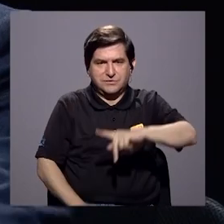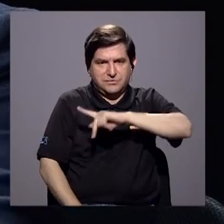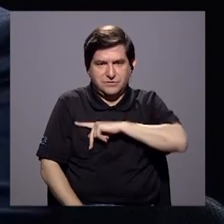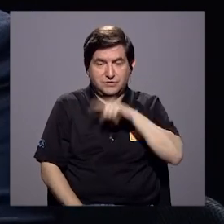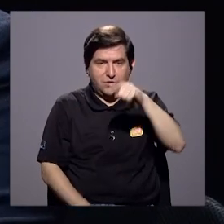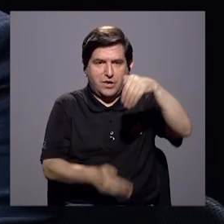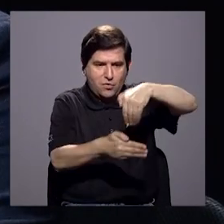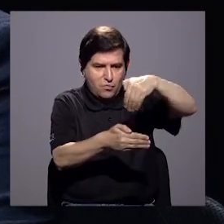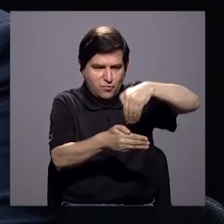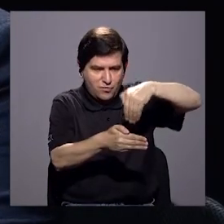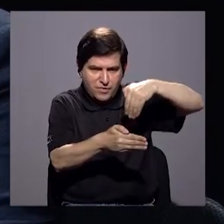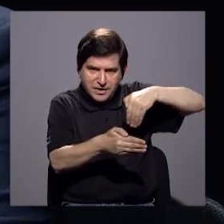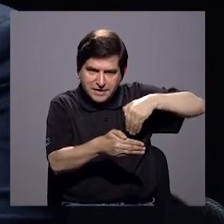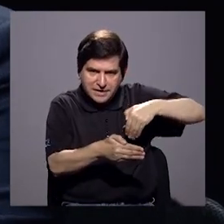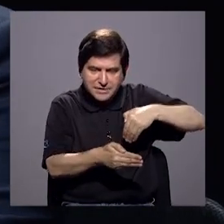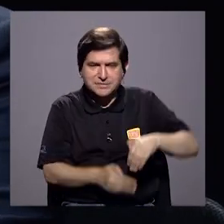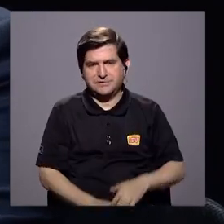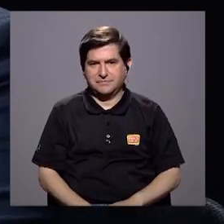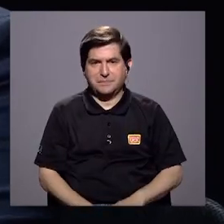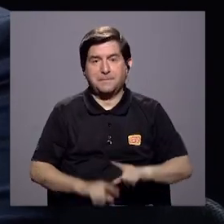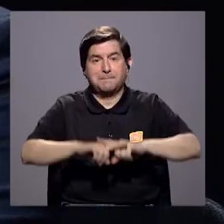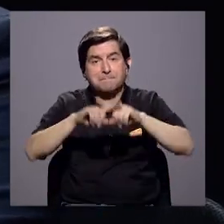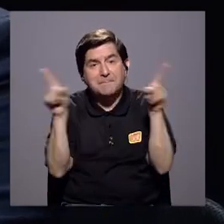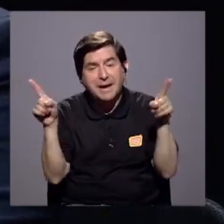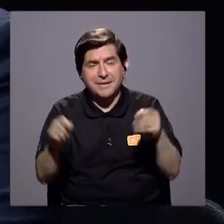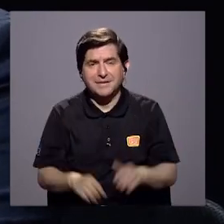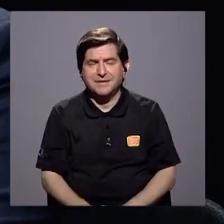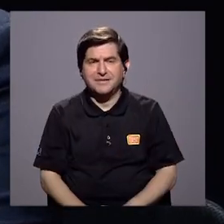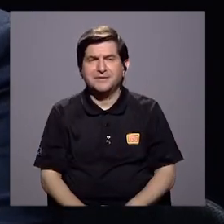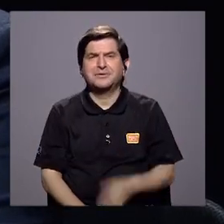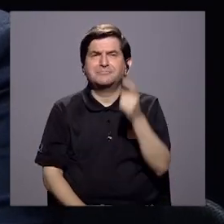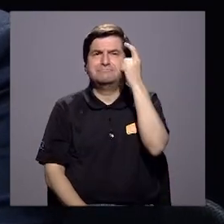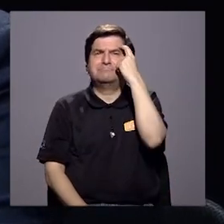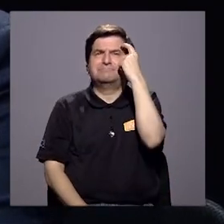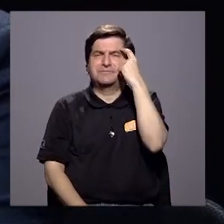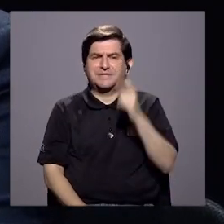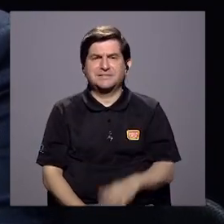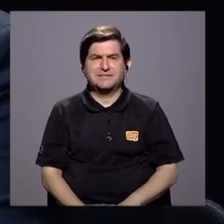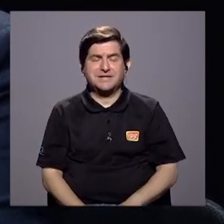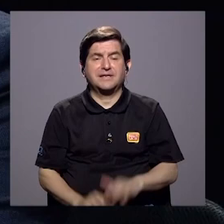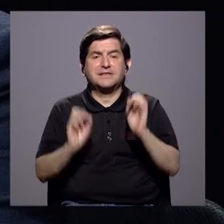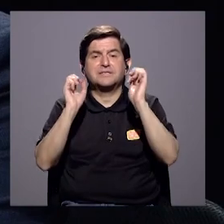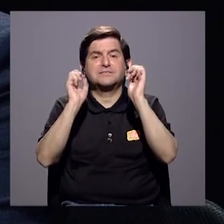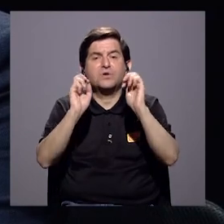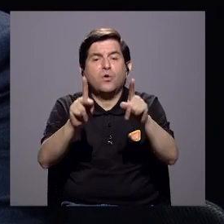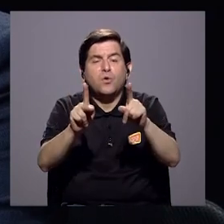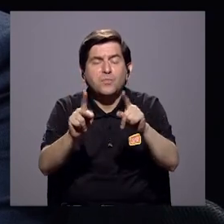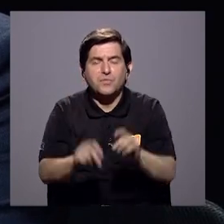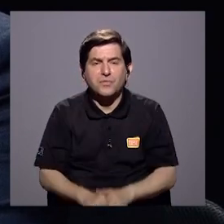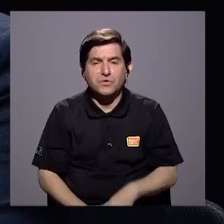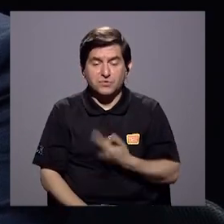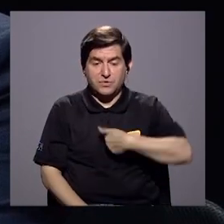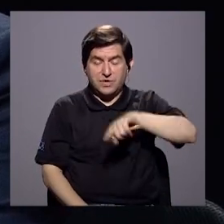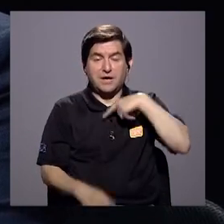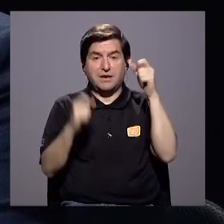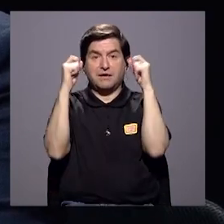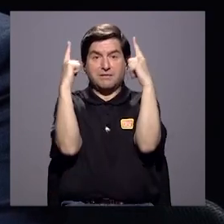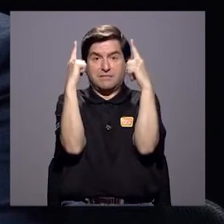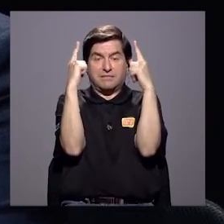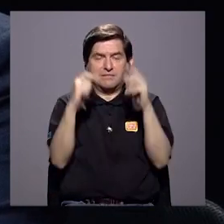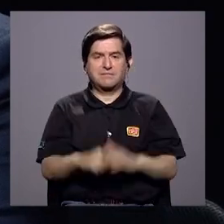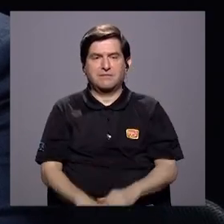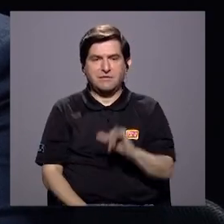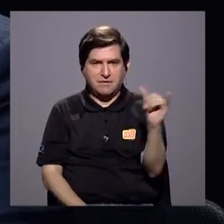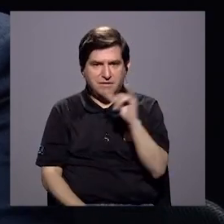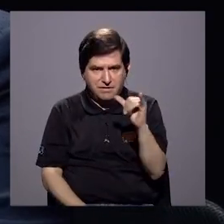base de datos concentrada sin embargo tenemos que pensar que es la mera posibilidad lo que nos escandaliza de